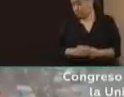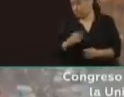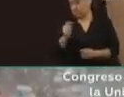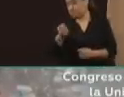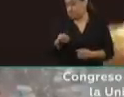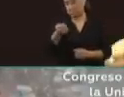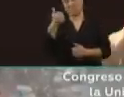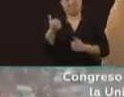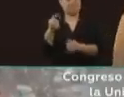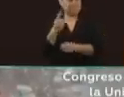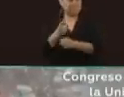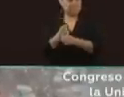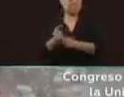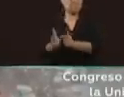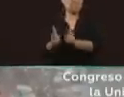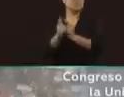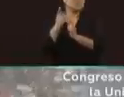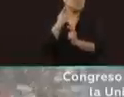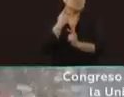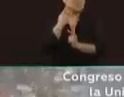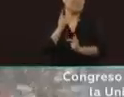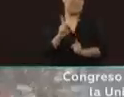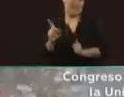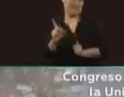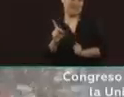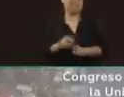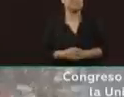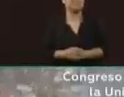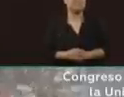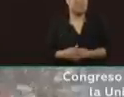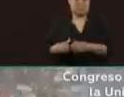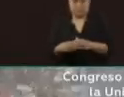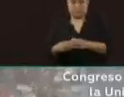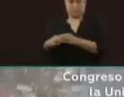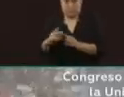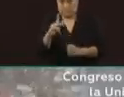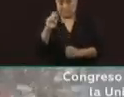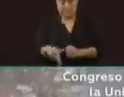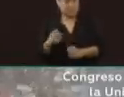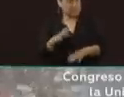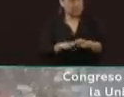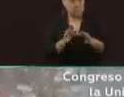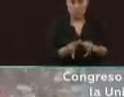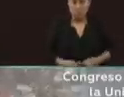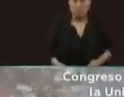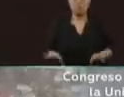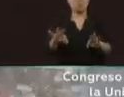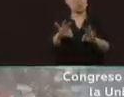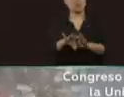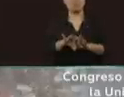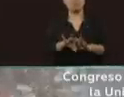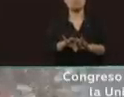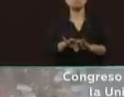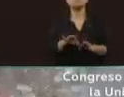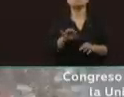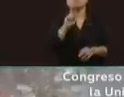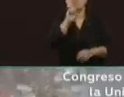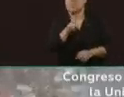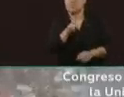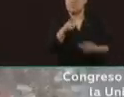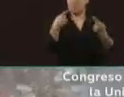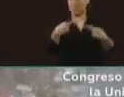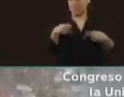partido de oposición del país. Sí, el más importante, por la voluntad de las y